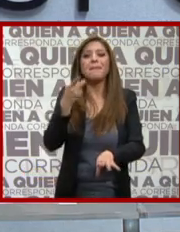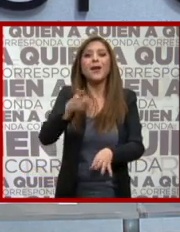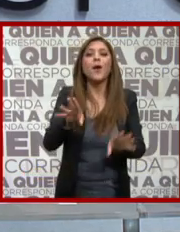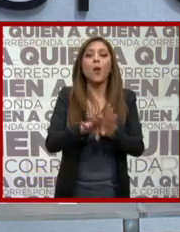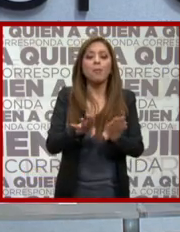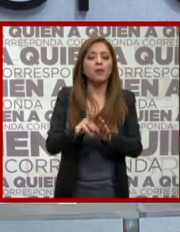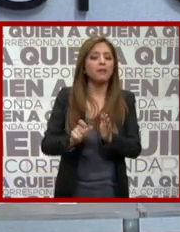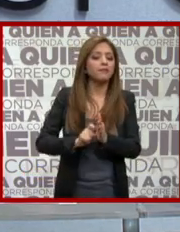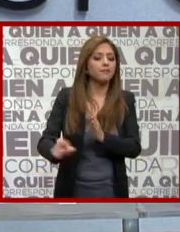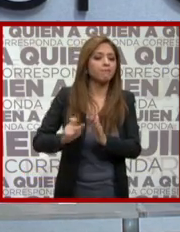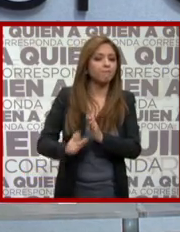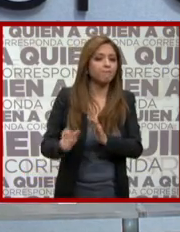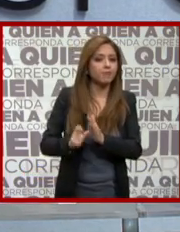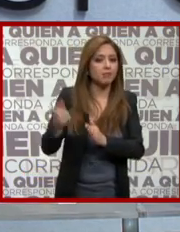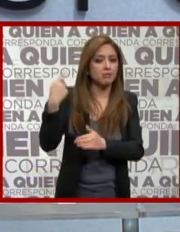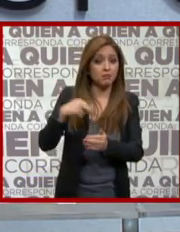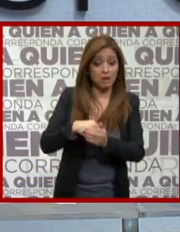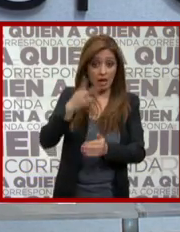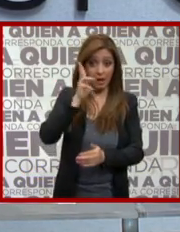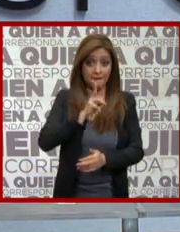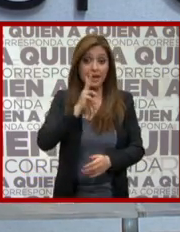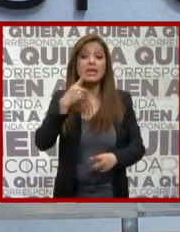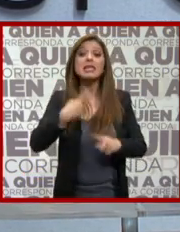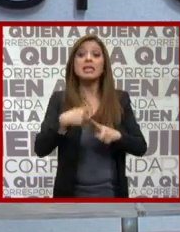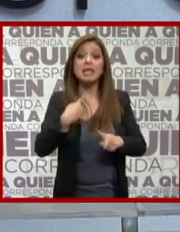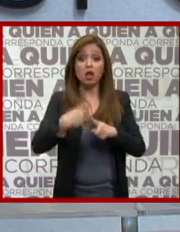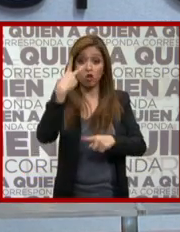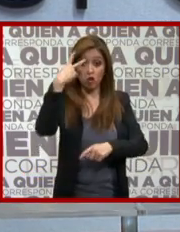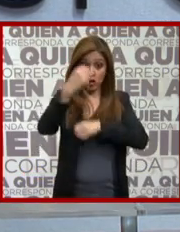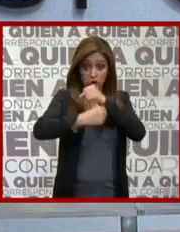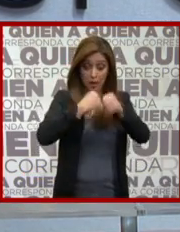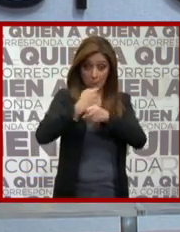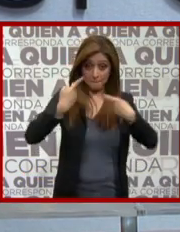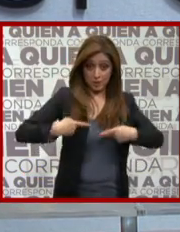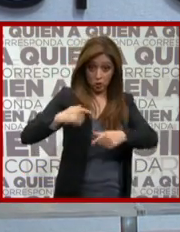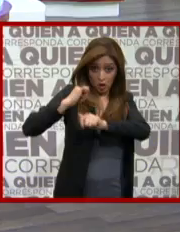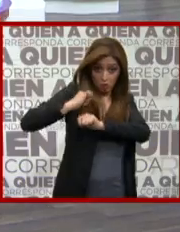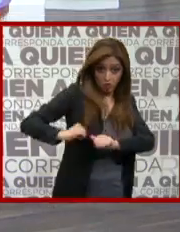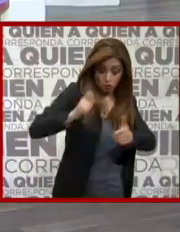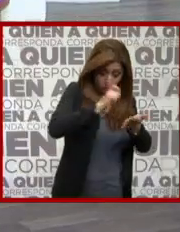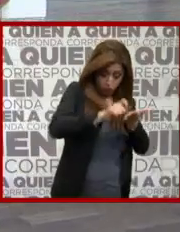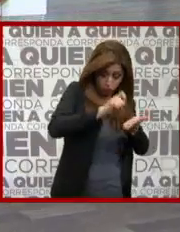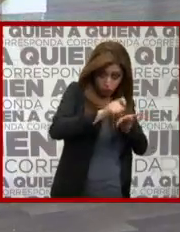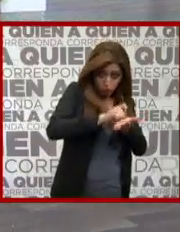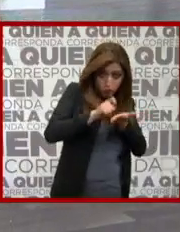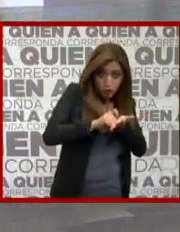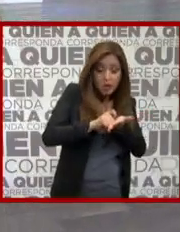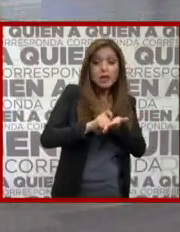billetes. Habría que revisar hace 2 años quién levantó el acta. ¿Y quién en ese momento